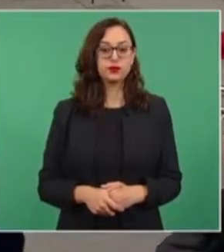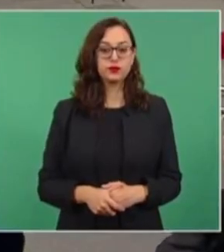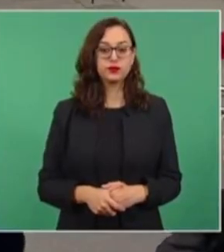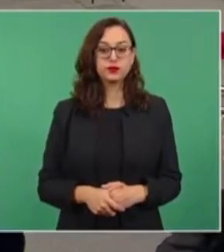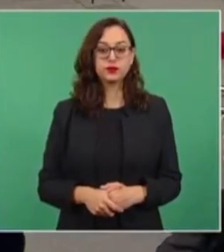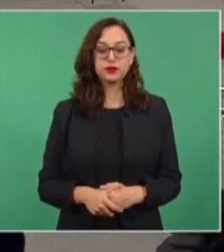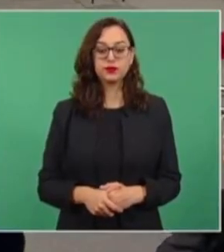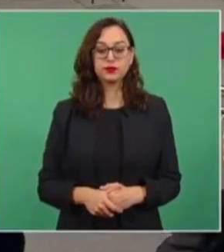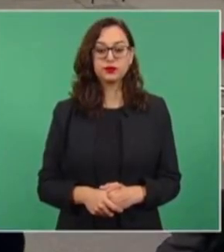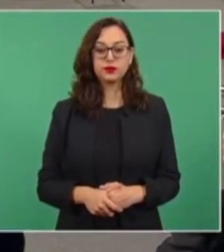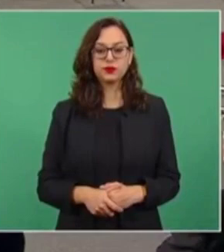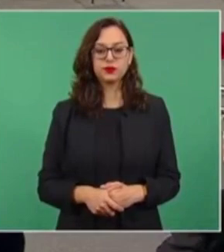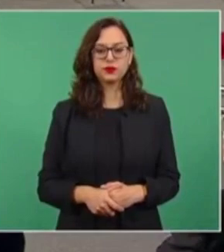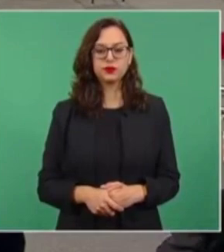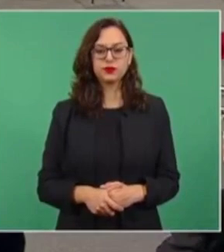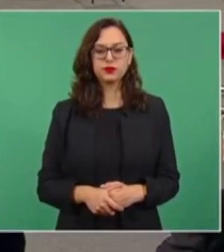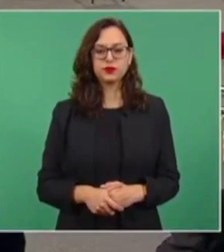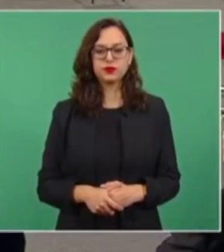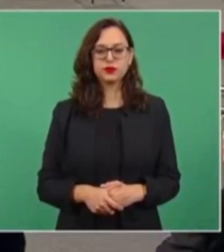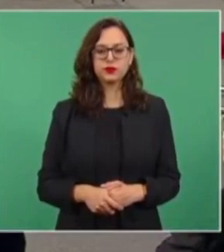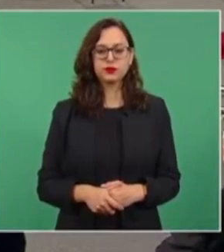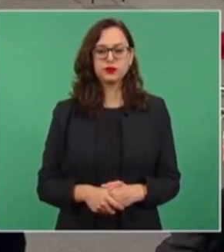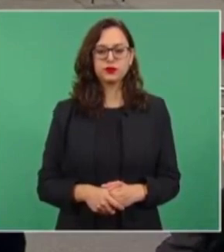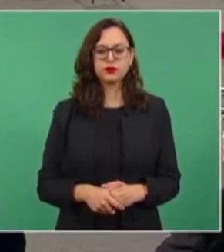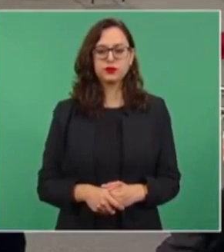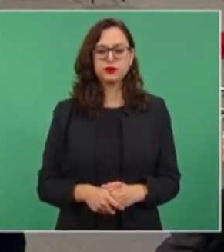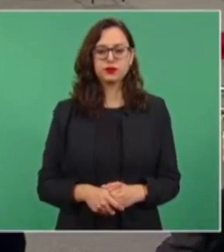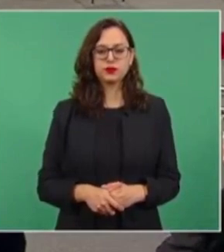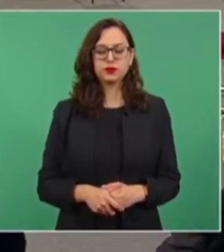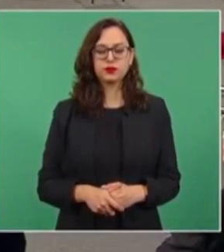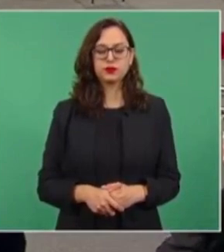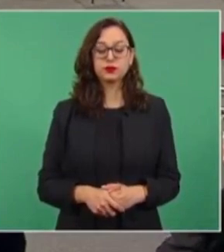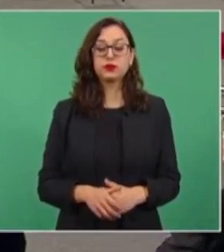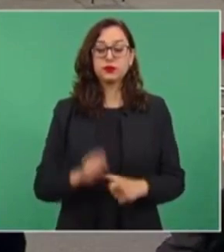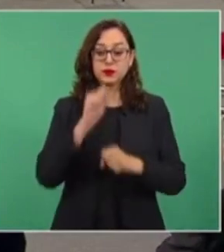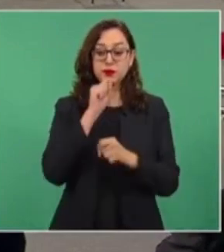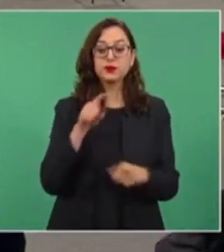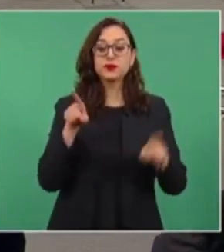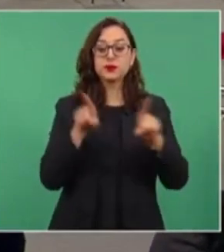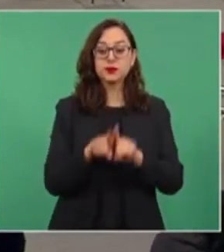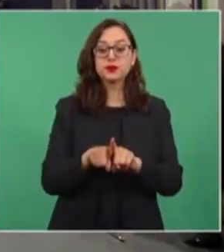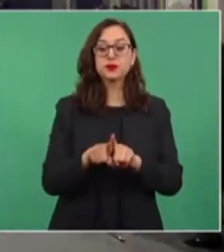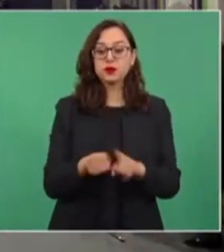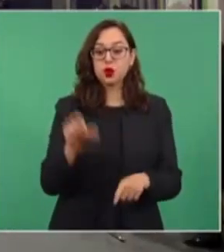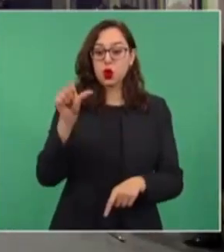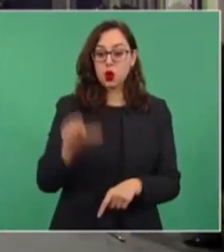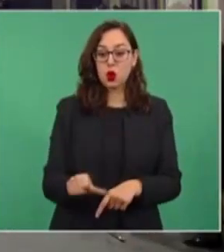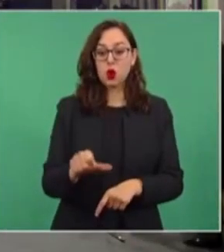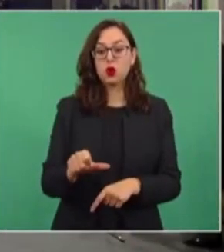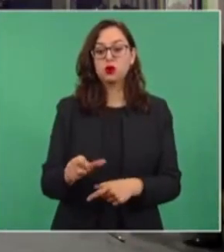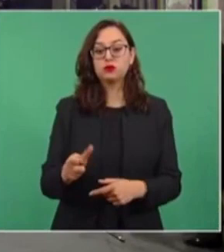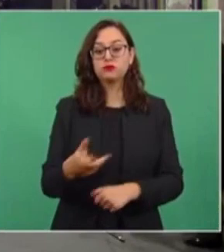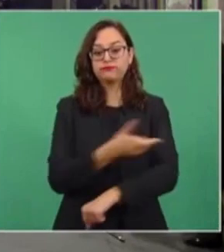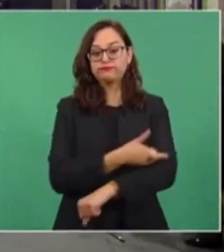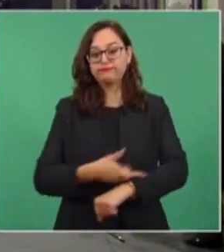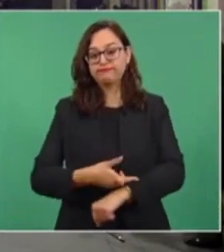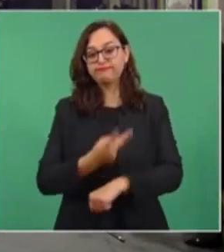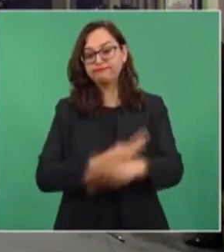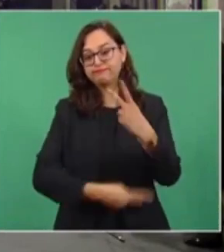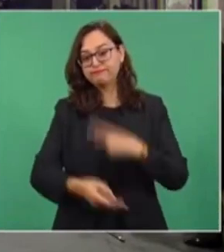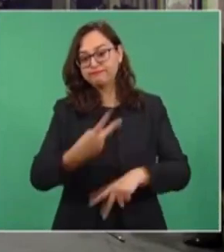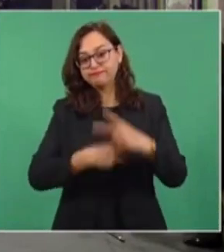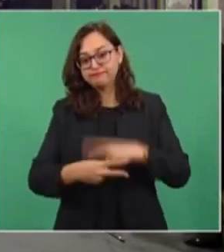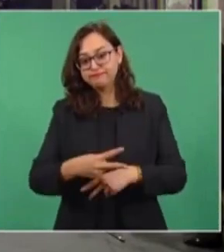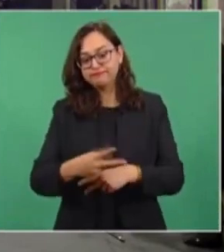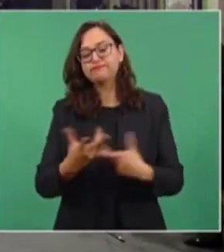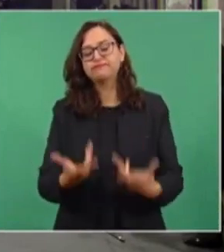También quiero agradecer a algunos familiares que me acompañan por su presencia